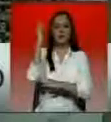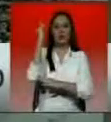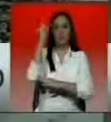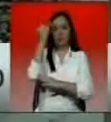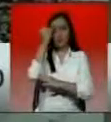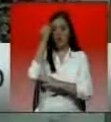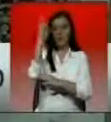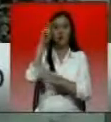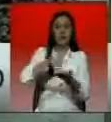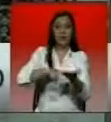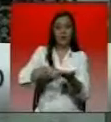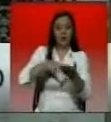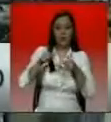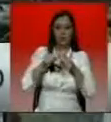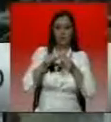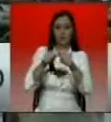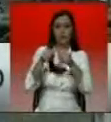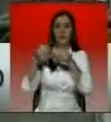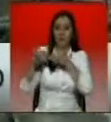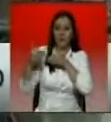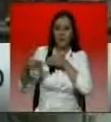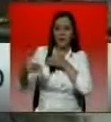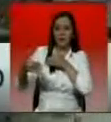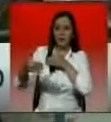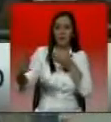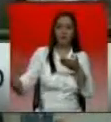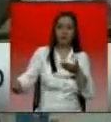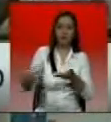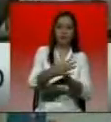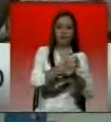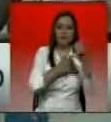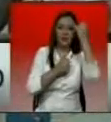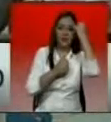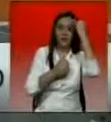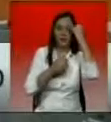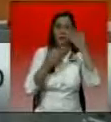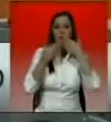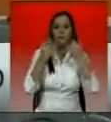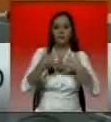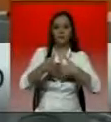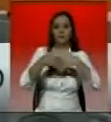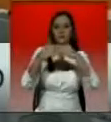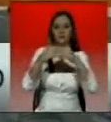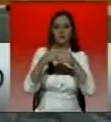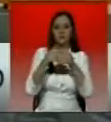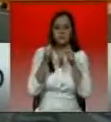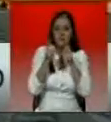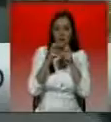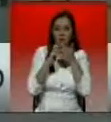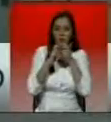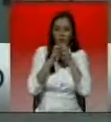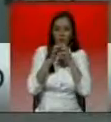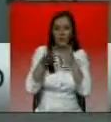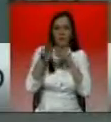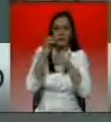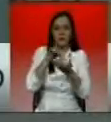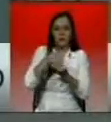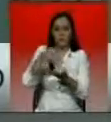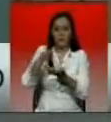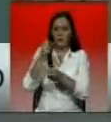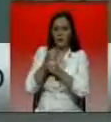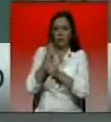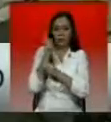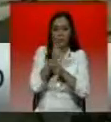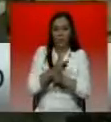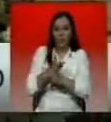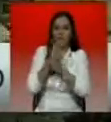reuniones serán permanentes y en ellas se recogerán ideas para mejorar competitividad sin reducir plazas de trabajo hasta este